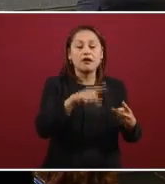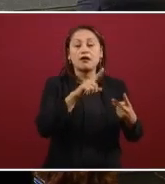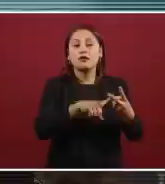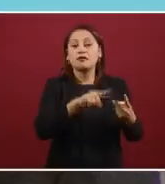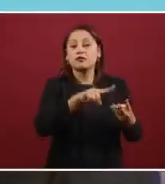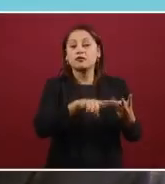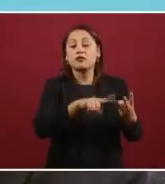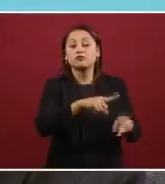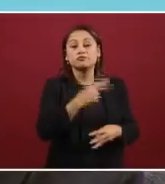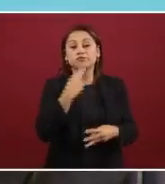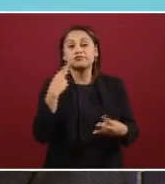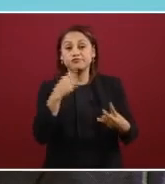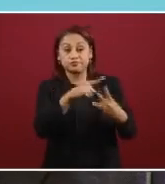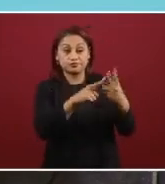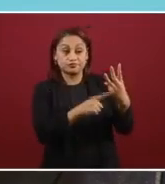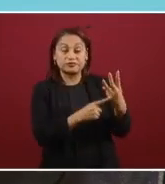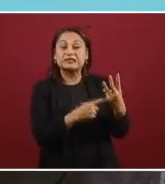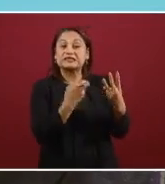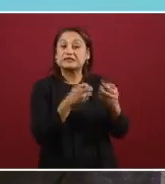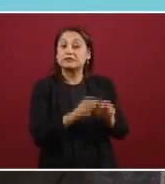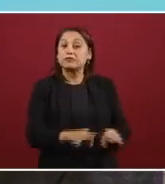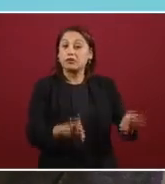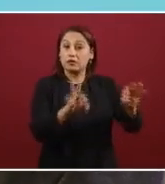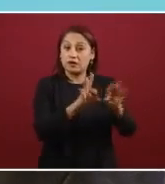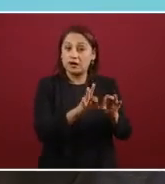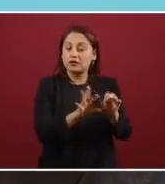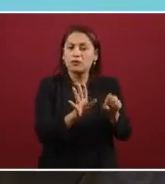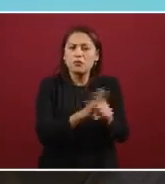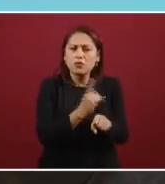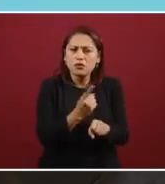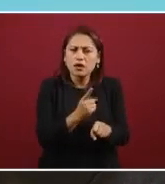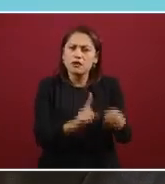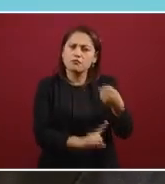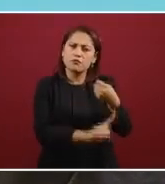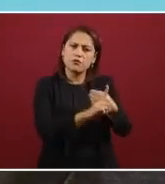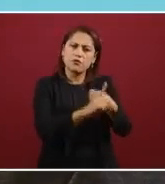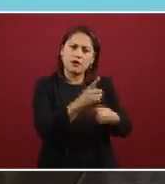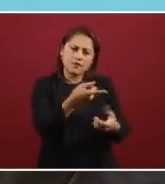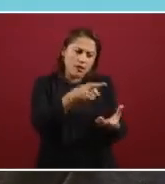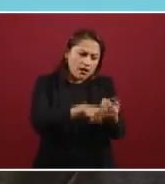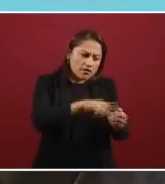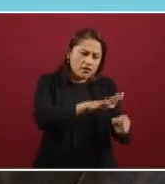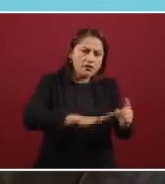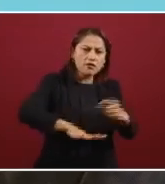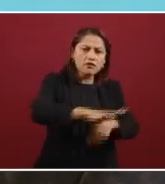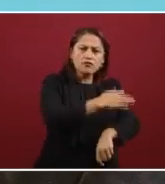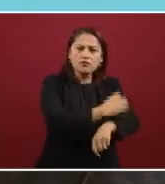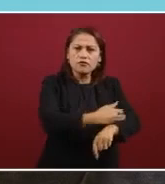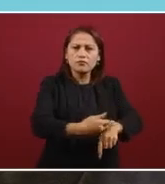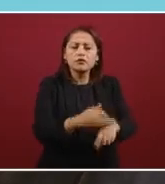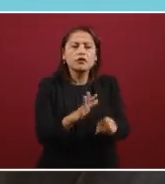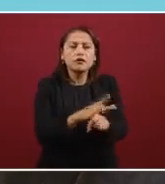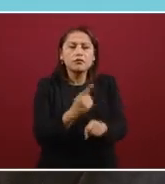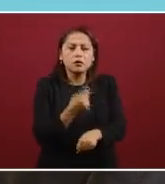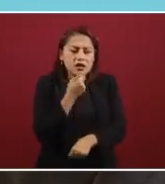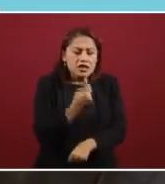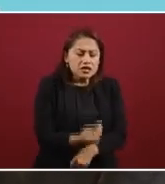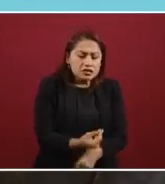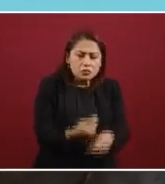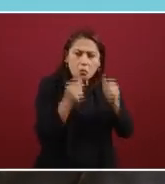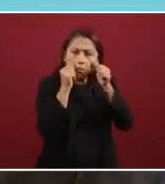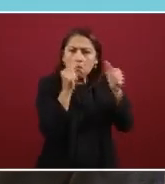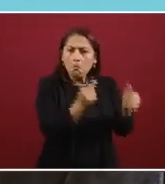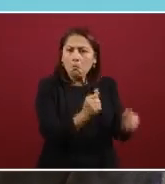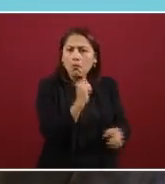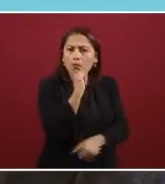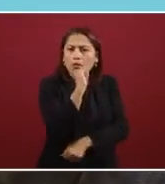vive desde el espacio familiar, en el donde al niño muy pequeño no se le toma en cuenta, no se le escucha, no